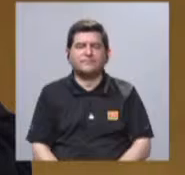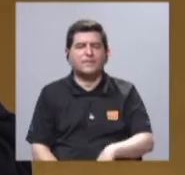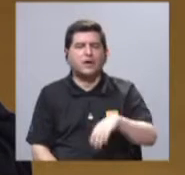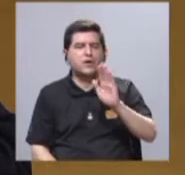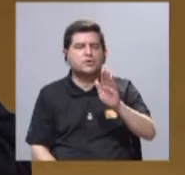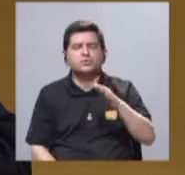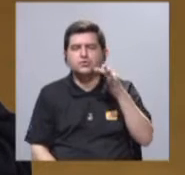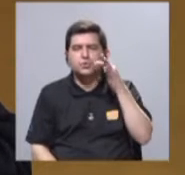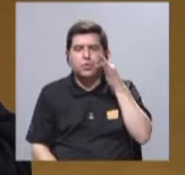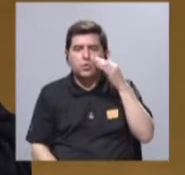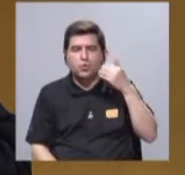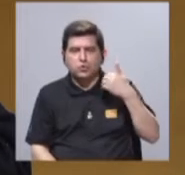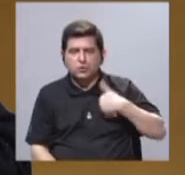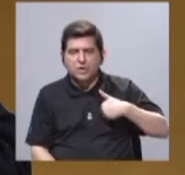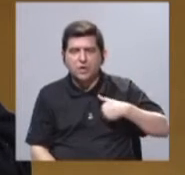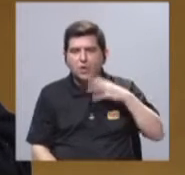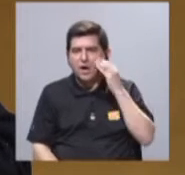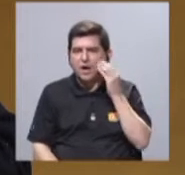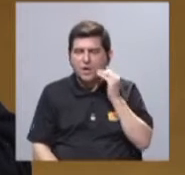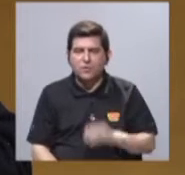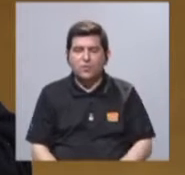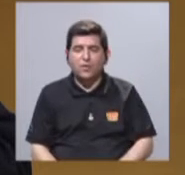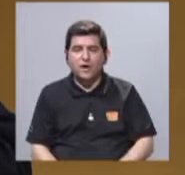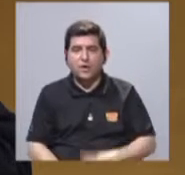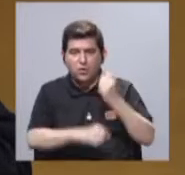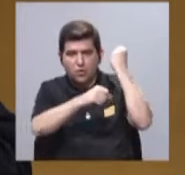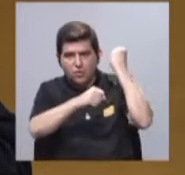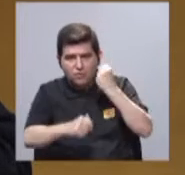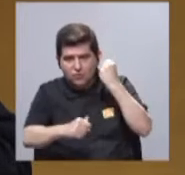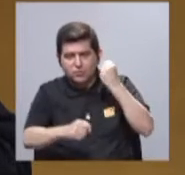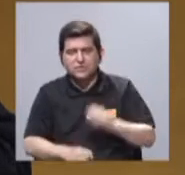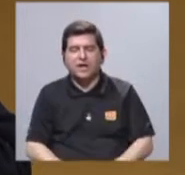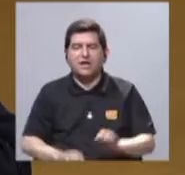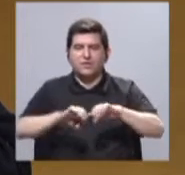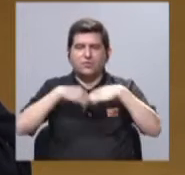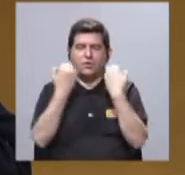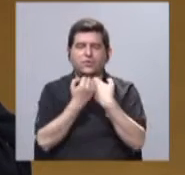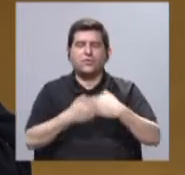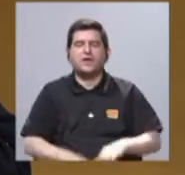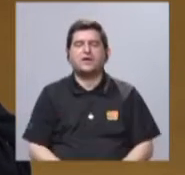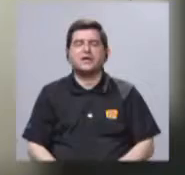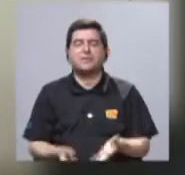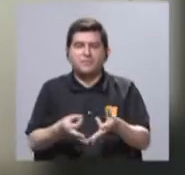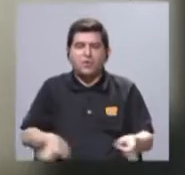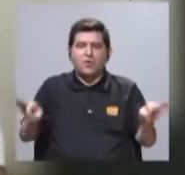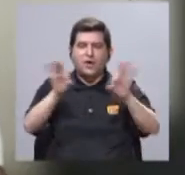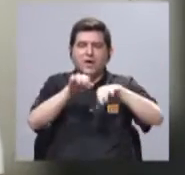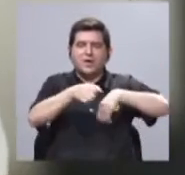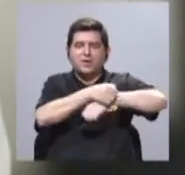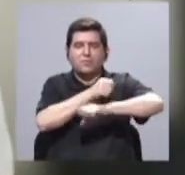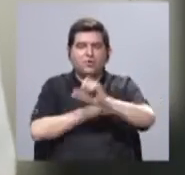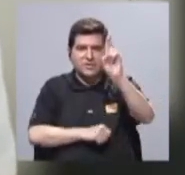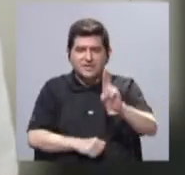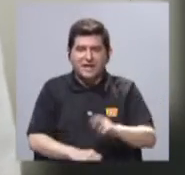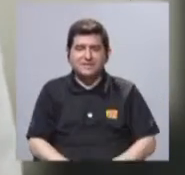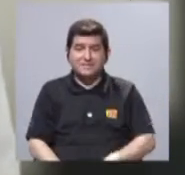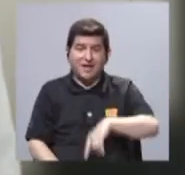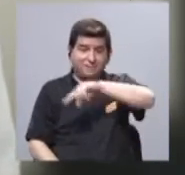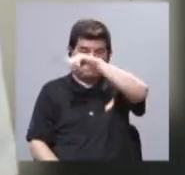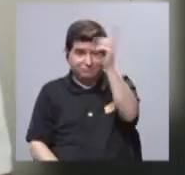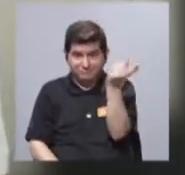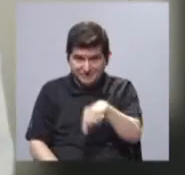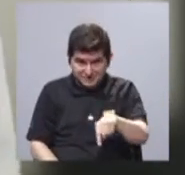abuelo es el fundador de un equipo de fútbol muy importante en cosas gracias a prisa entonces